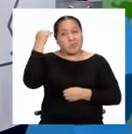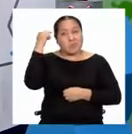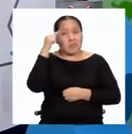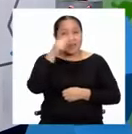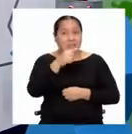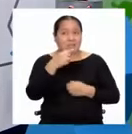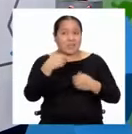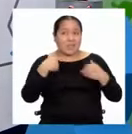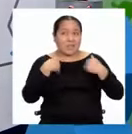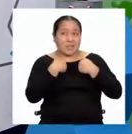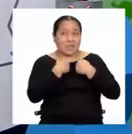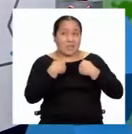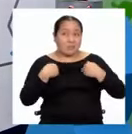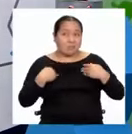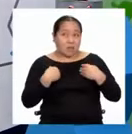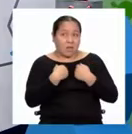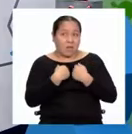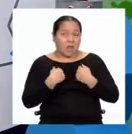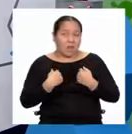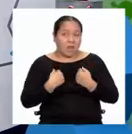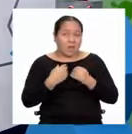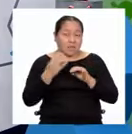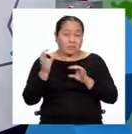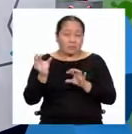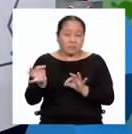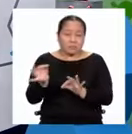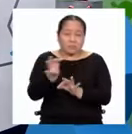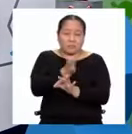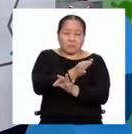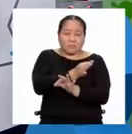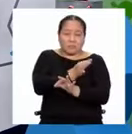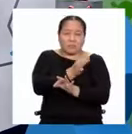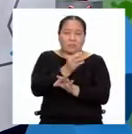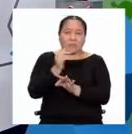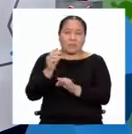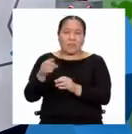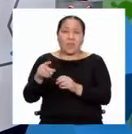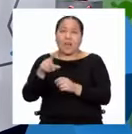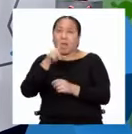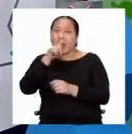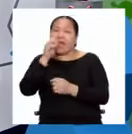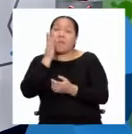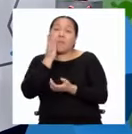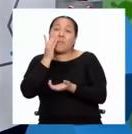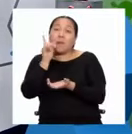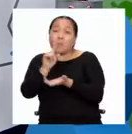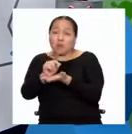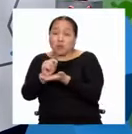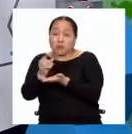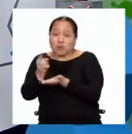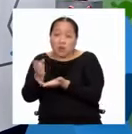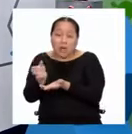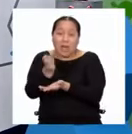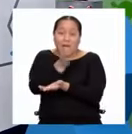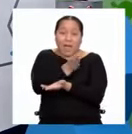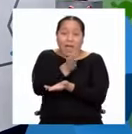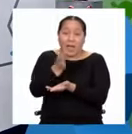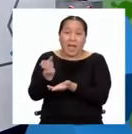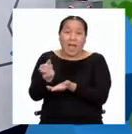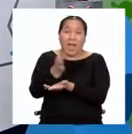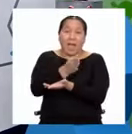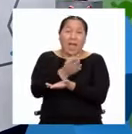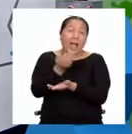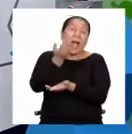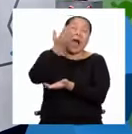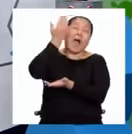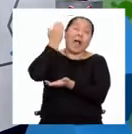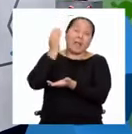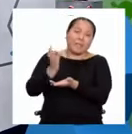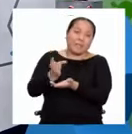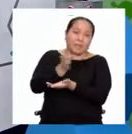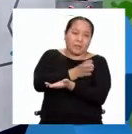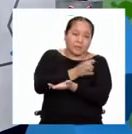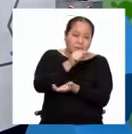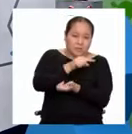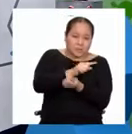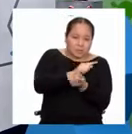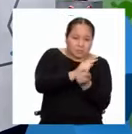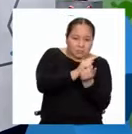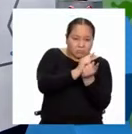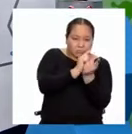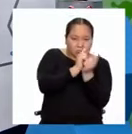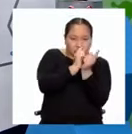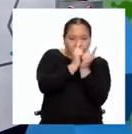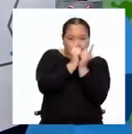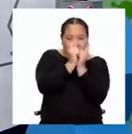debió haber sido una especie anterior a la gallina que conocemos y que luego evolucionó hasta ser como la gallina que hoy